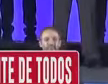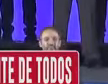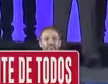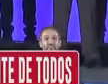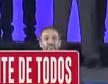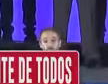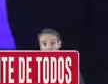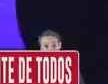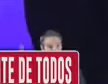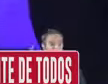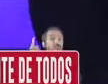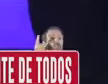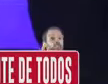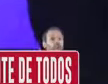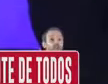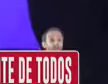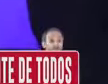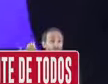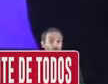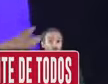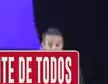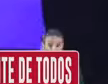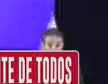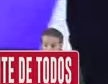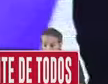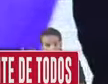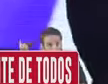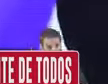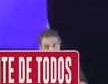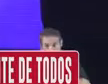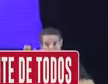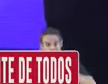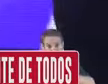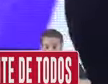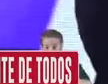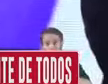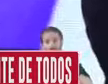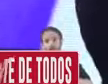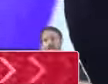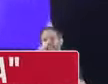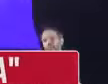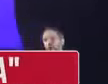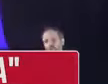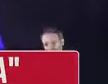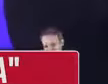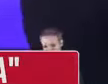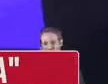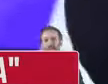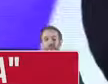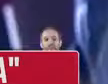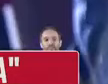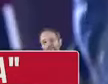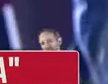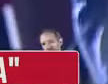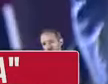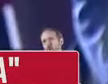yo fue por decisión de él mauricio macri que se hizo tecnópolis descuento cortito cortito